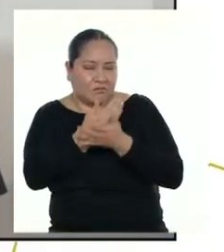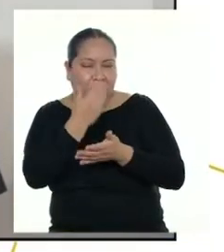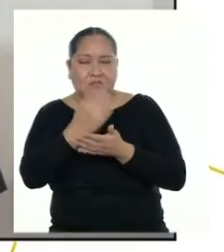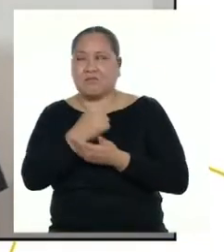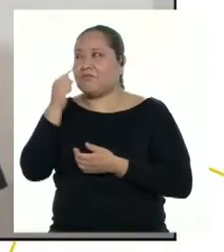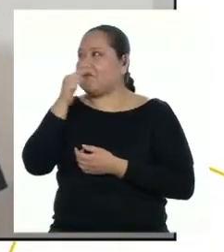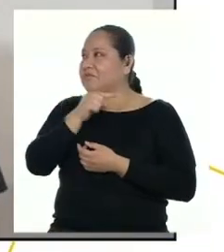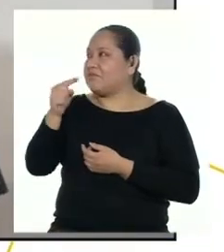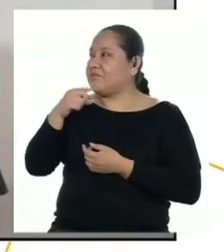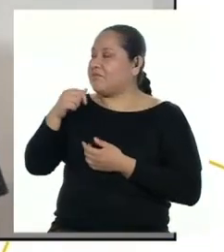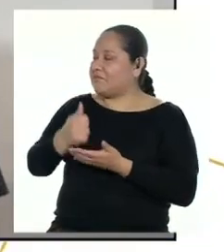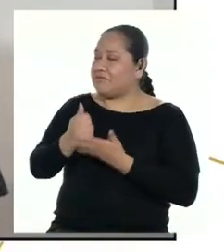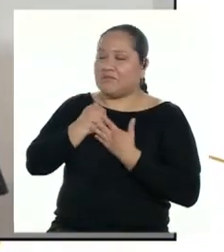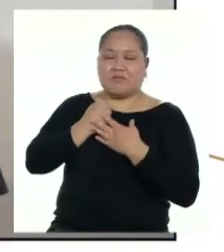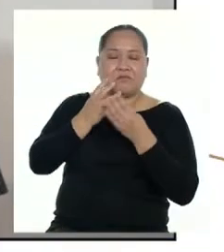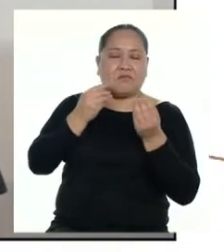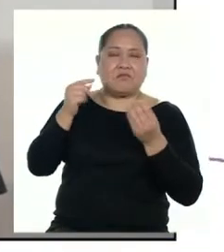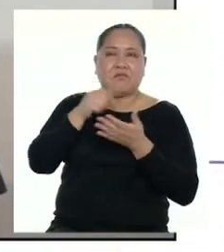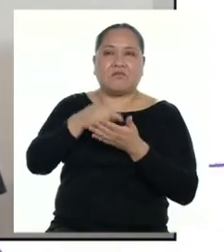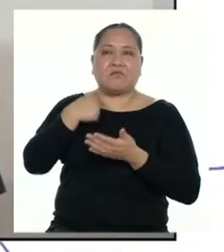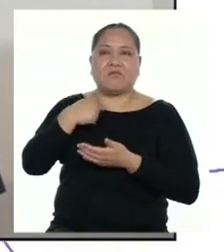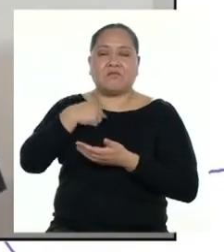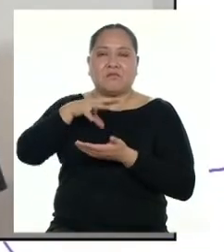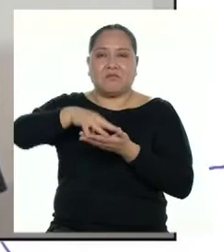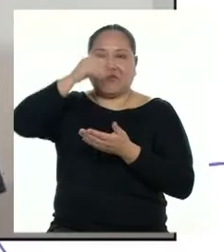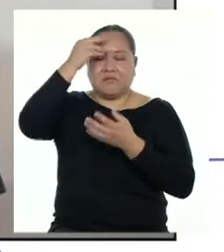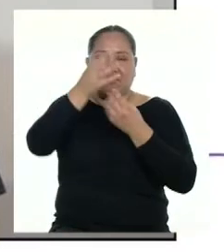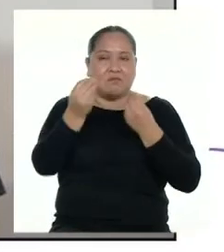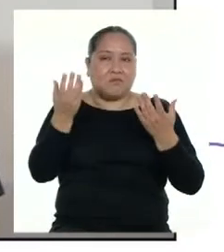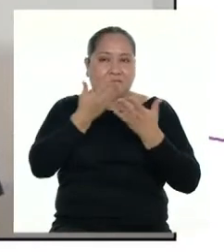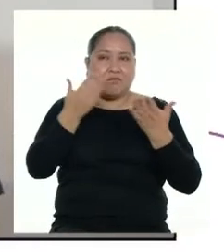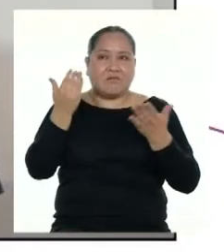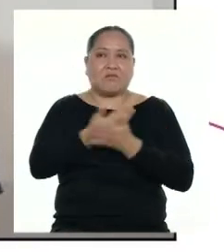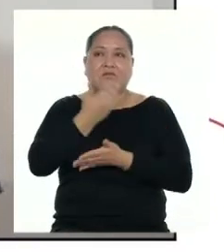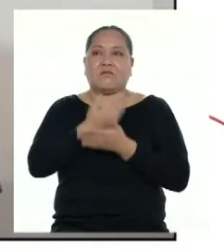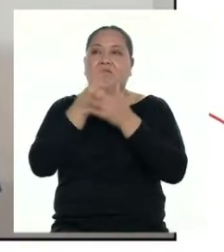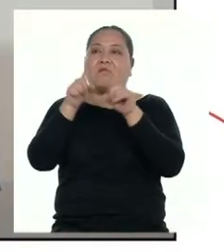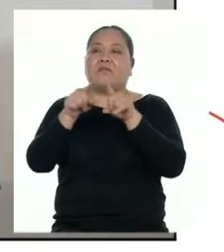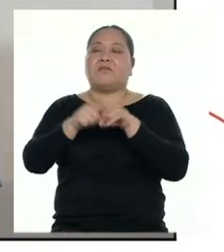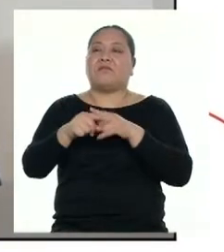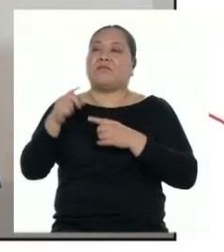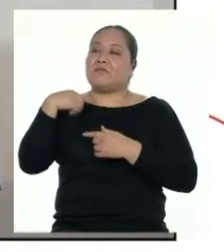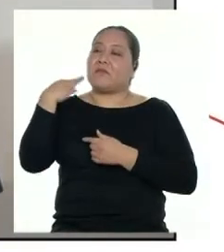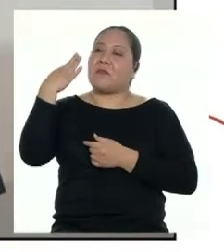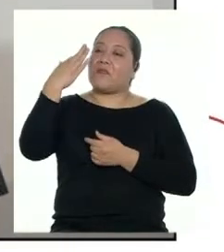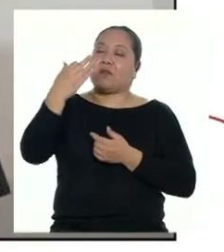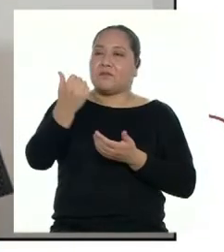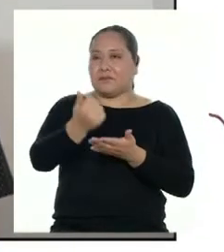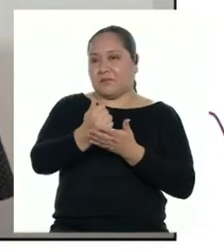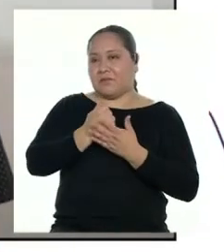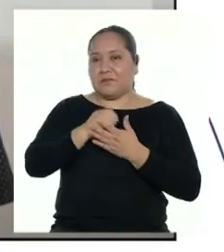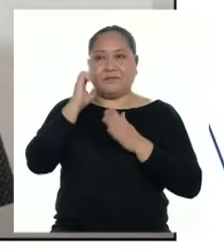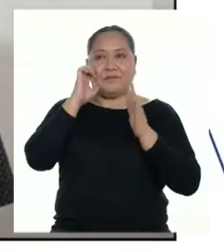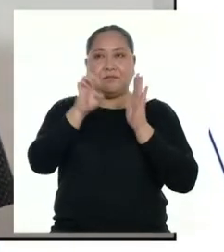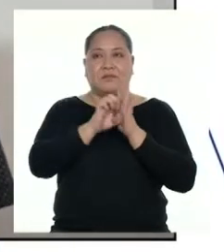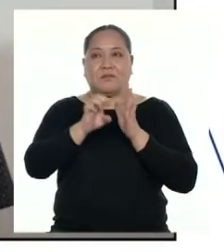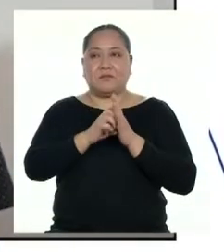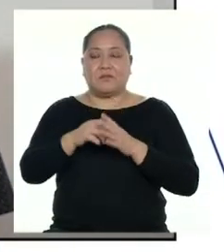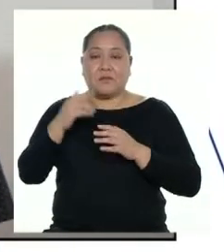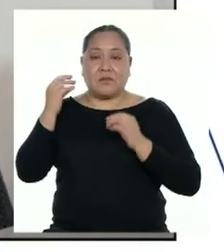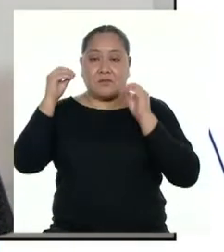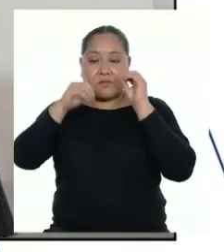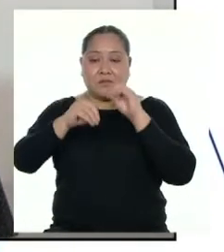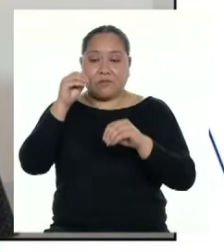servido demasiado. He aprendido muchísimas cosas nuevas y también que más adelante me van a servir. Por ejemplo, a tener un